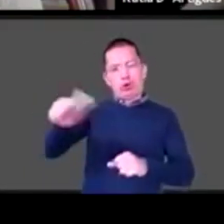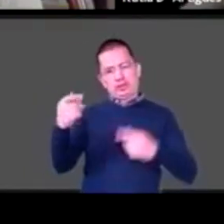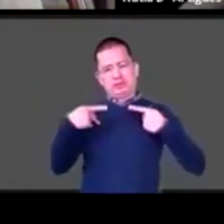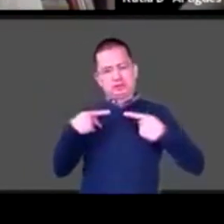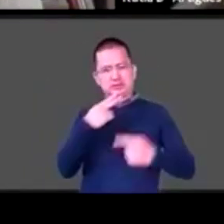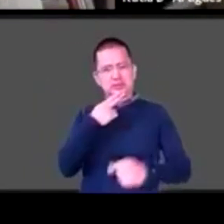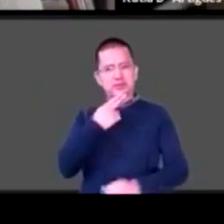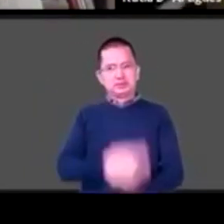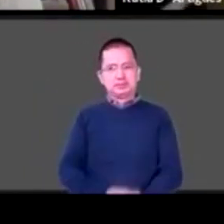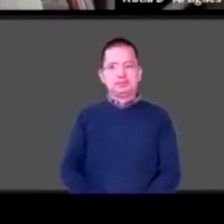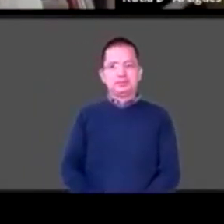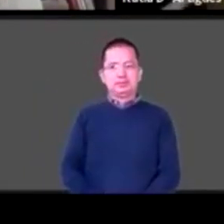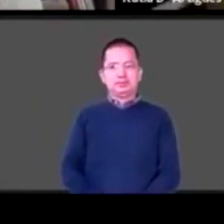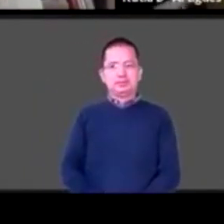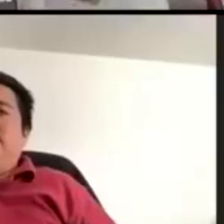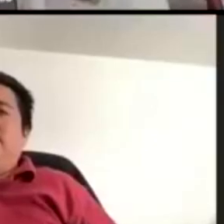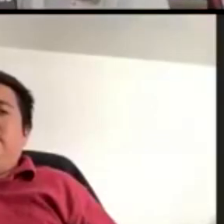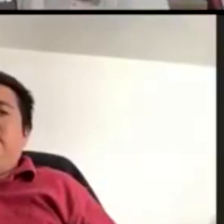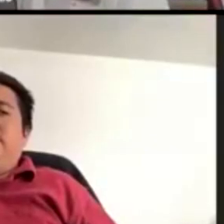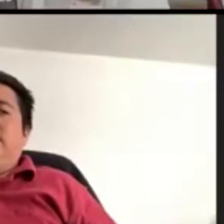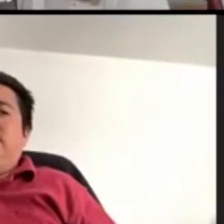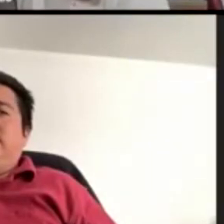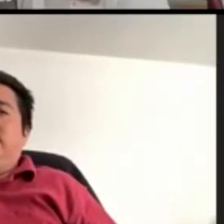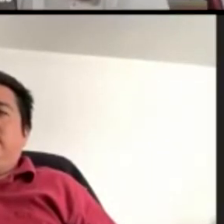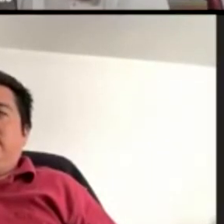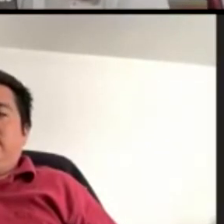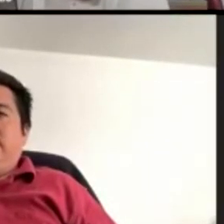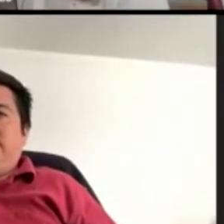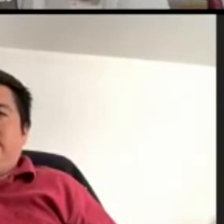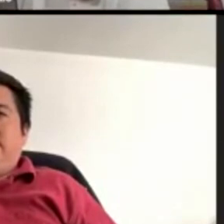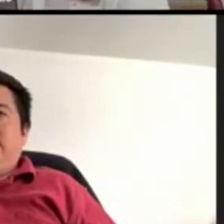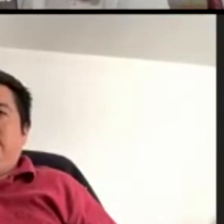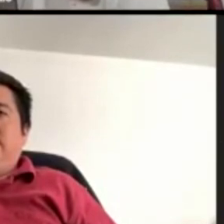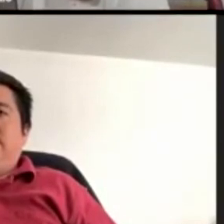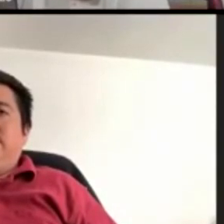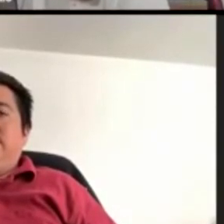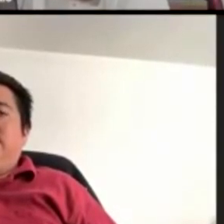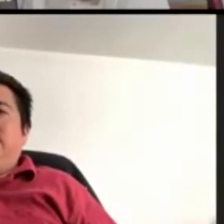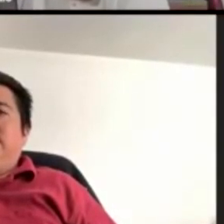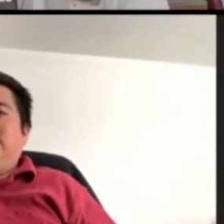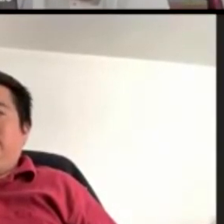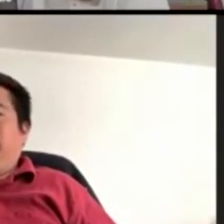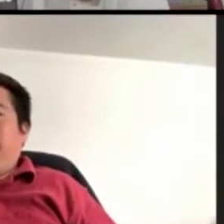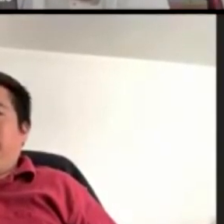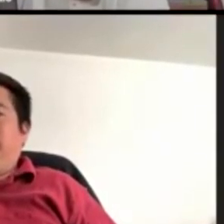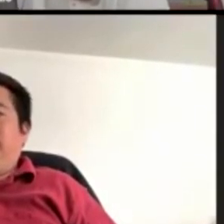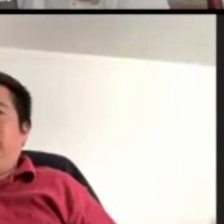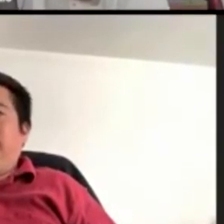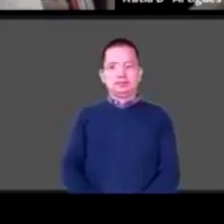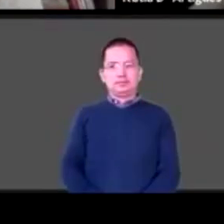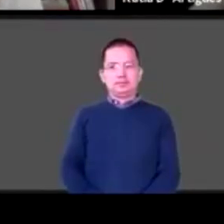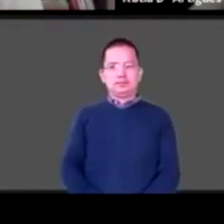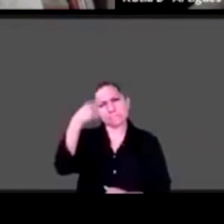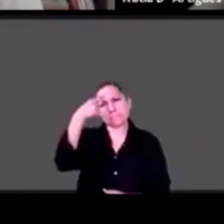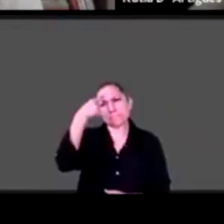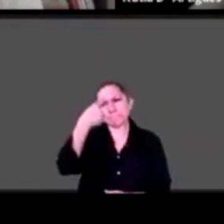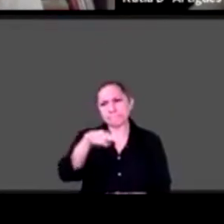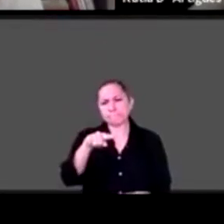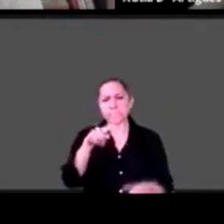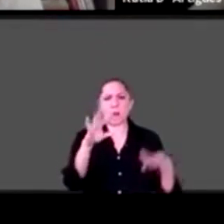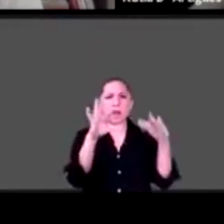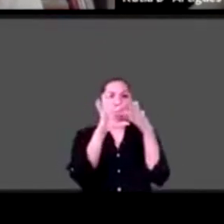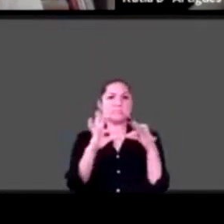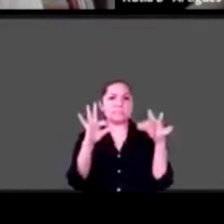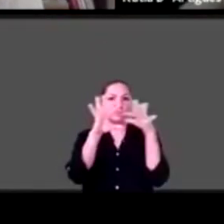Bueno, yo diría, en términos muy generales, para contestar rápido y así hasta pensando en alguna